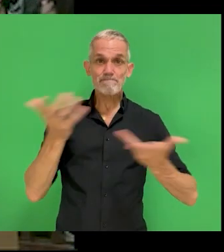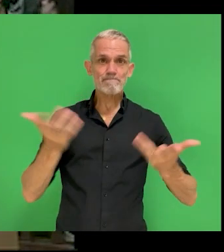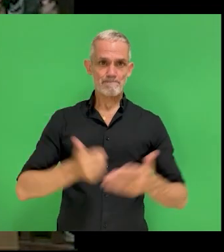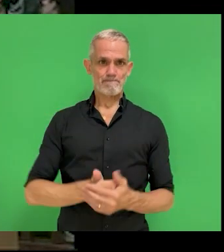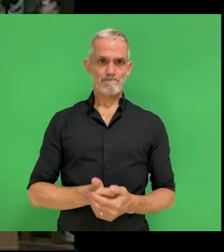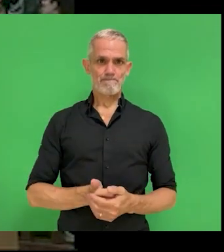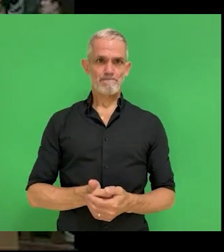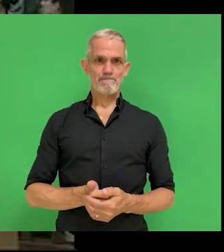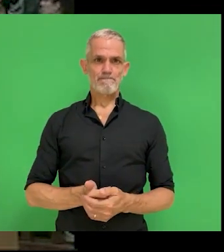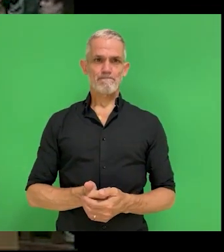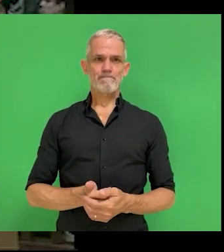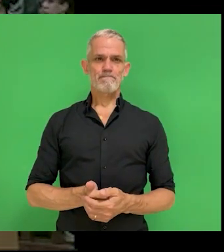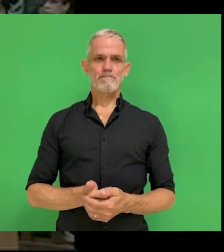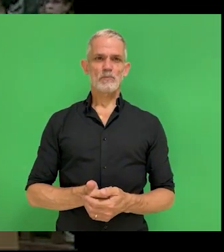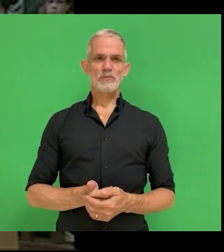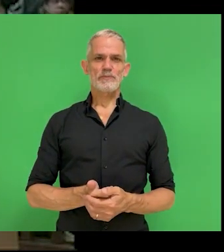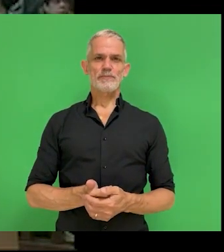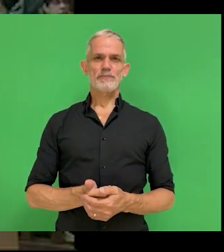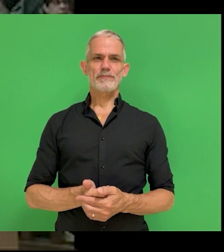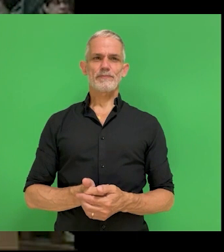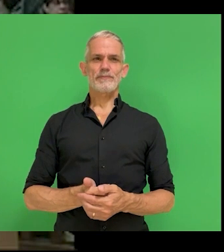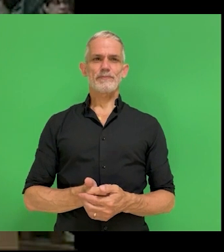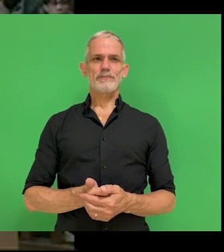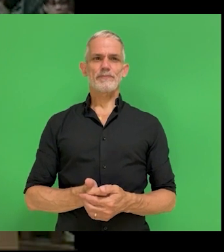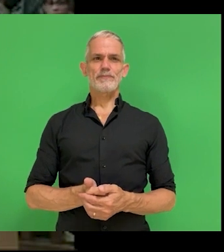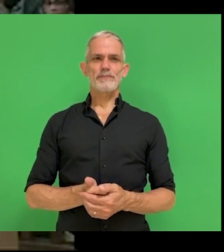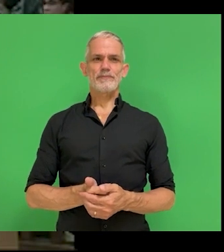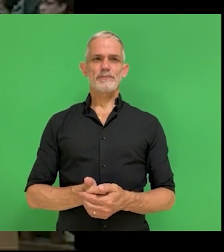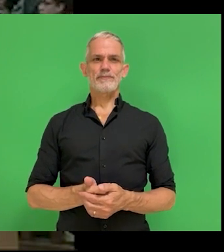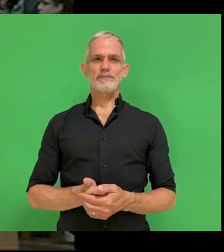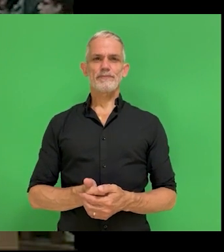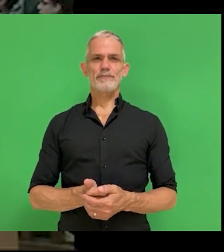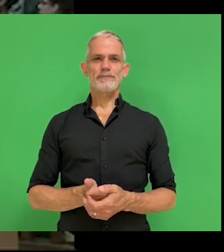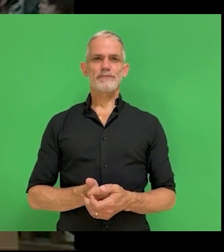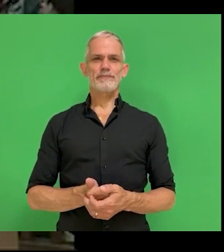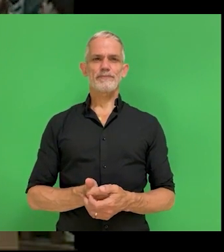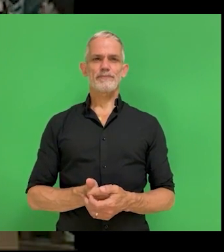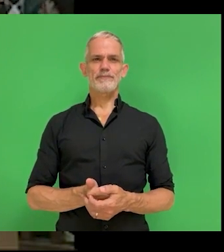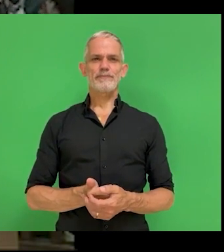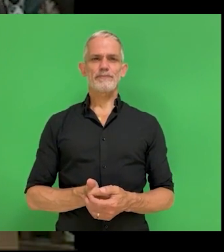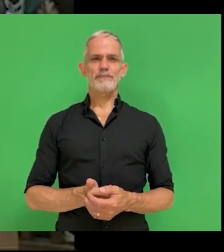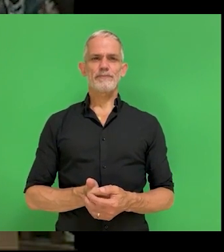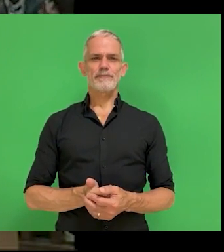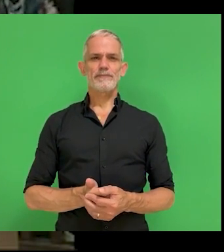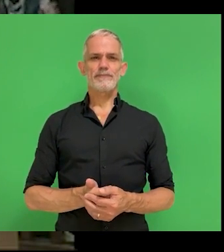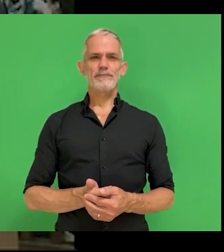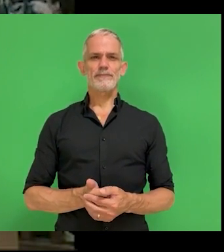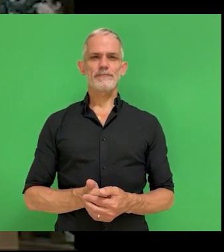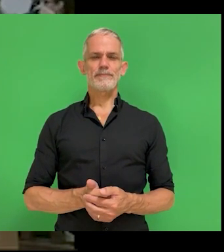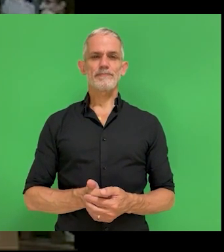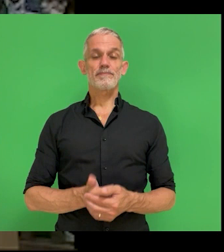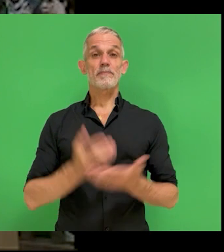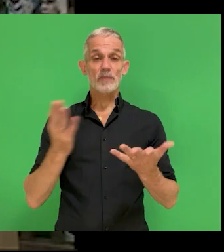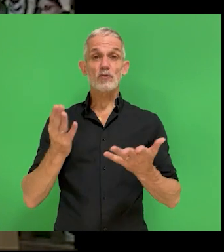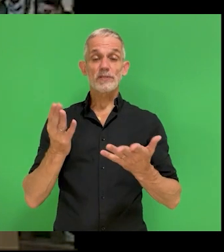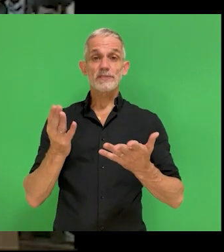juicio, mientras los asistentes sentados a un lado salen de la sala, los del otro mantienen en alto la foto de personas desaparecidas. Entonces